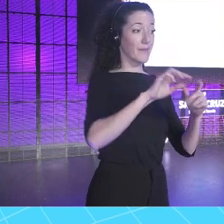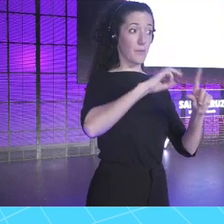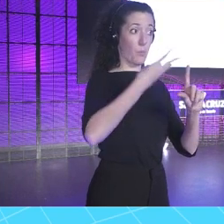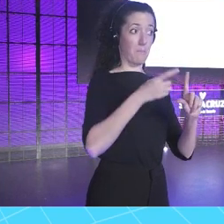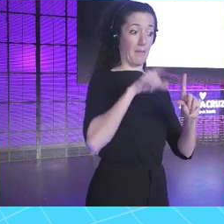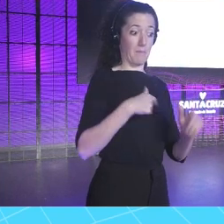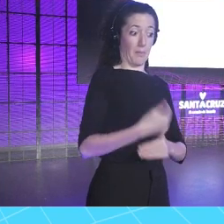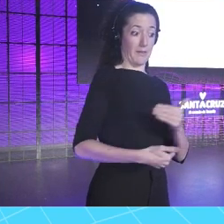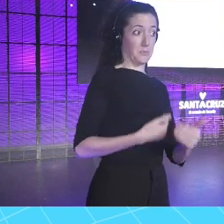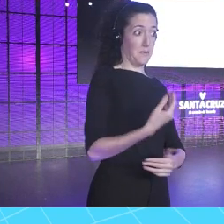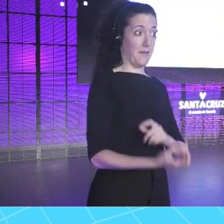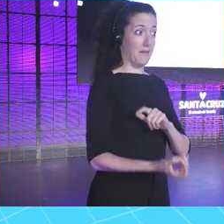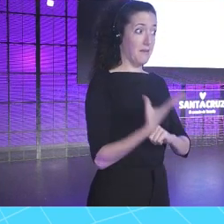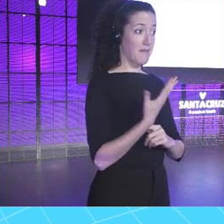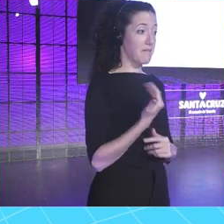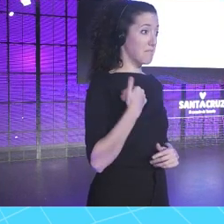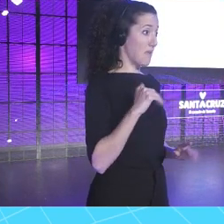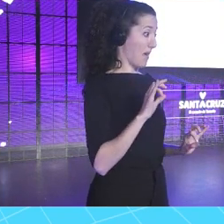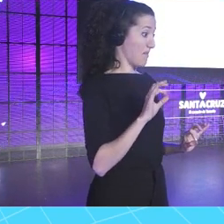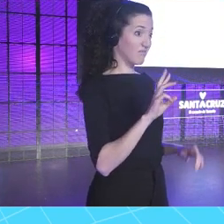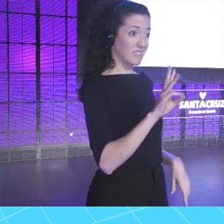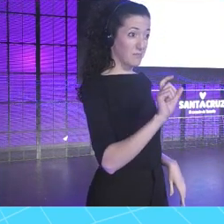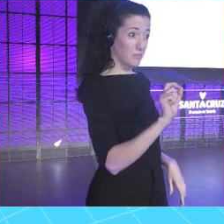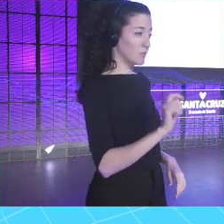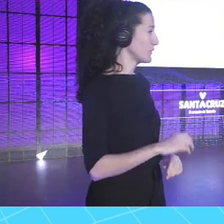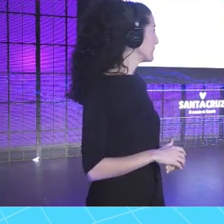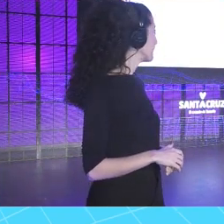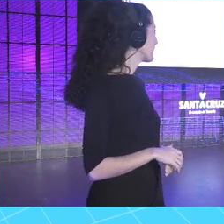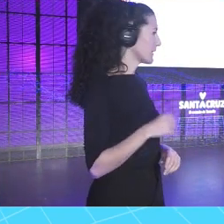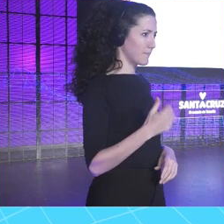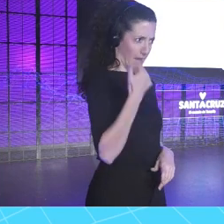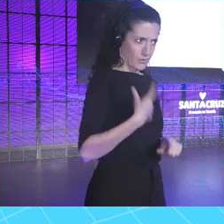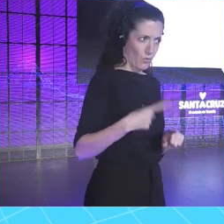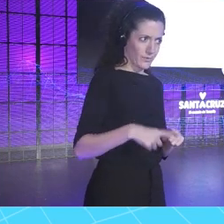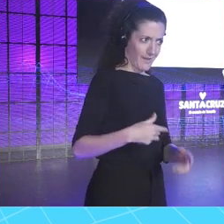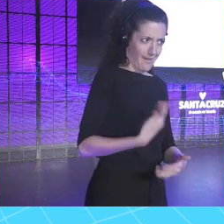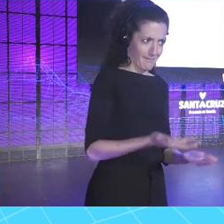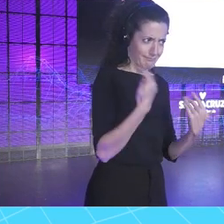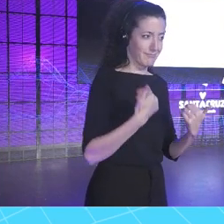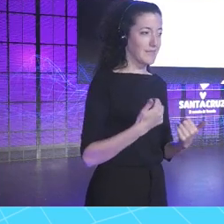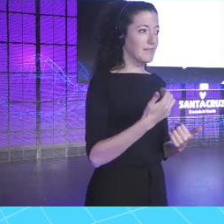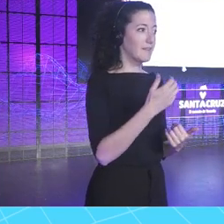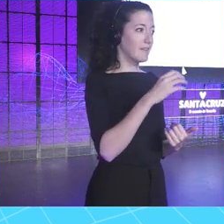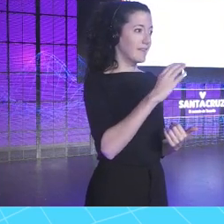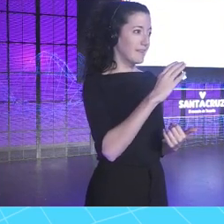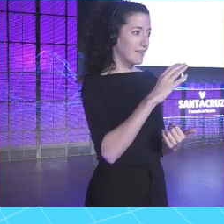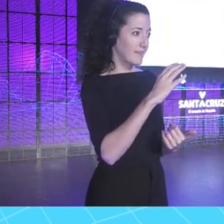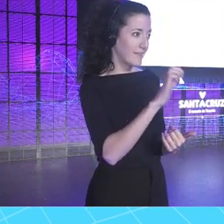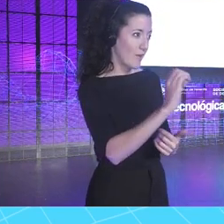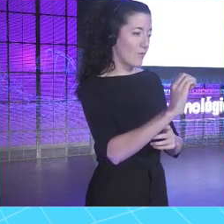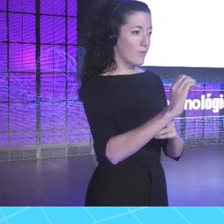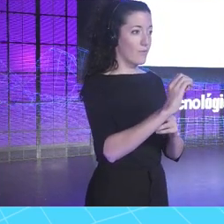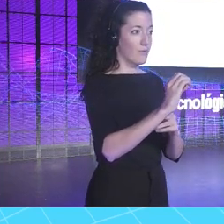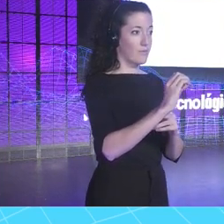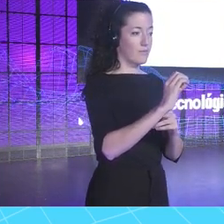esto ya estaría eh pero queda poquito nos quedan tres minutos vamos a hacer más cosas Entonces está optimizándolo para seo tal esto es falso ya lo ha